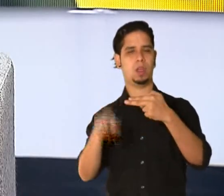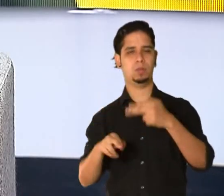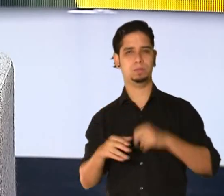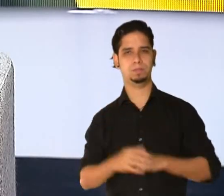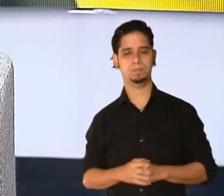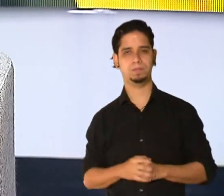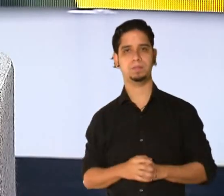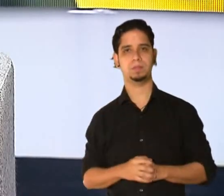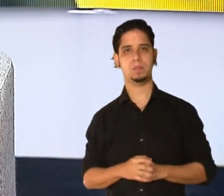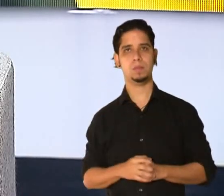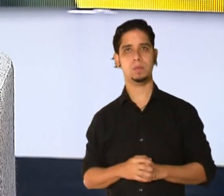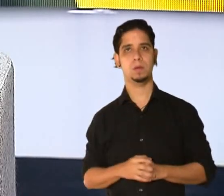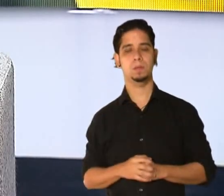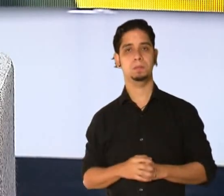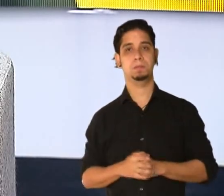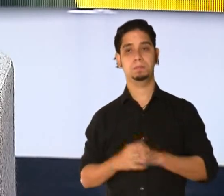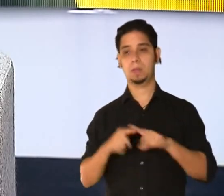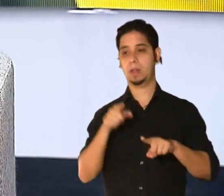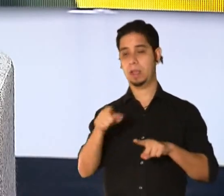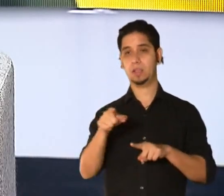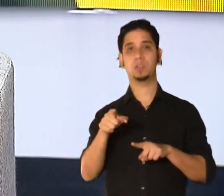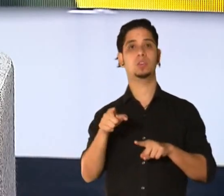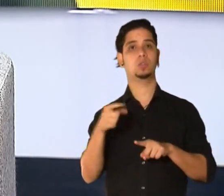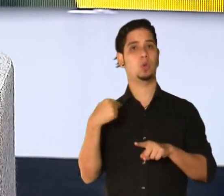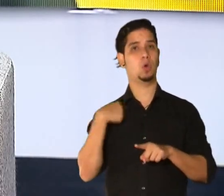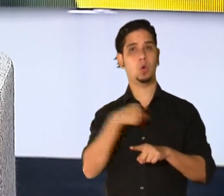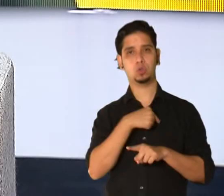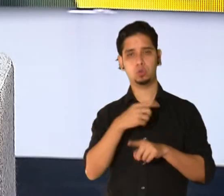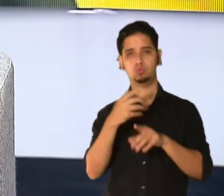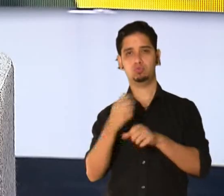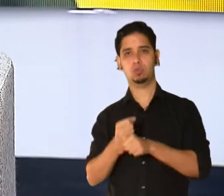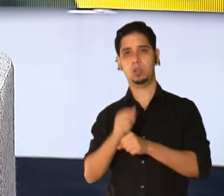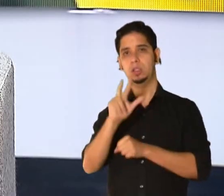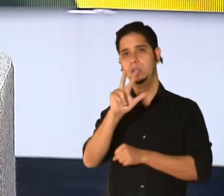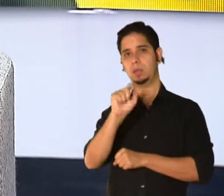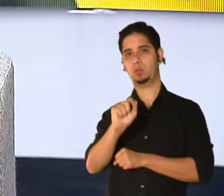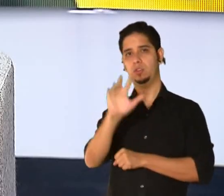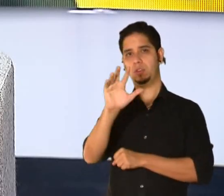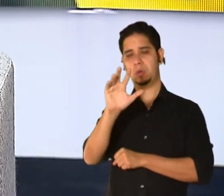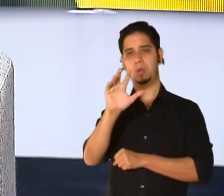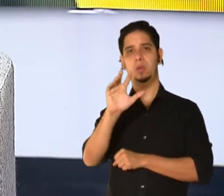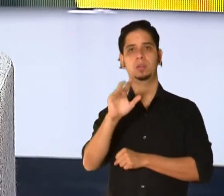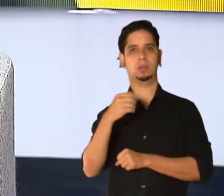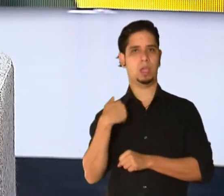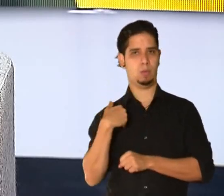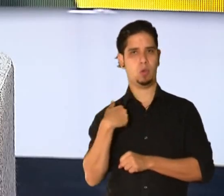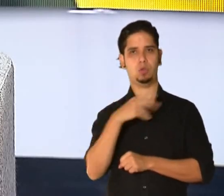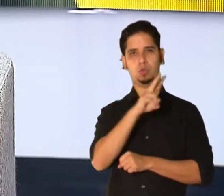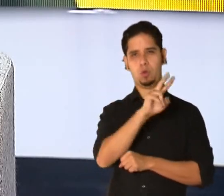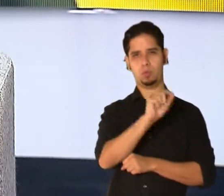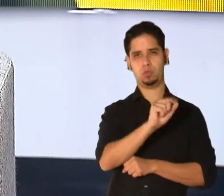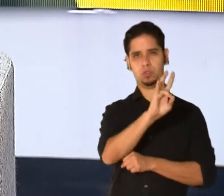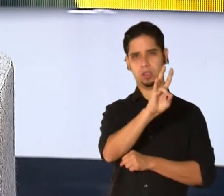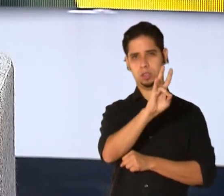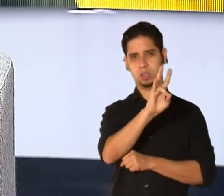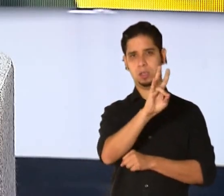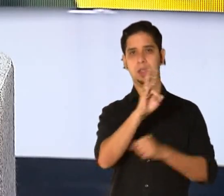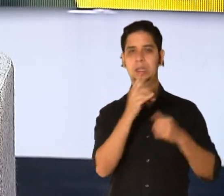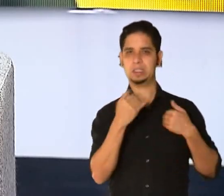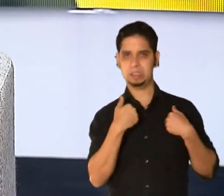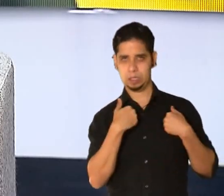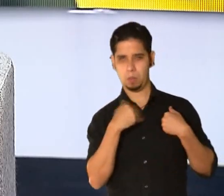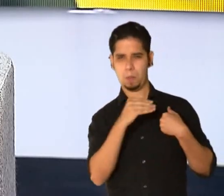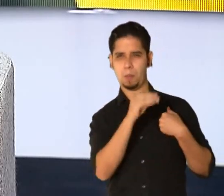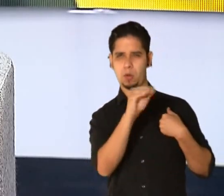cero prevalencia se obtuvo un 3.5. Nuestro estimado de 2.7 tiene un margen de error,